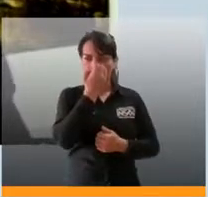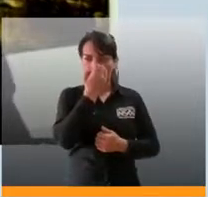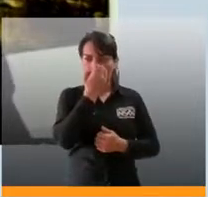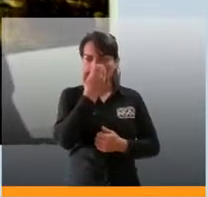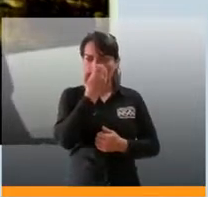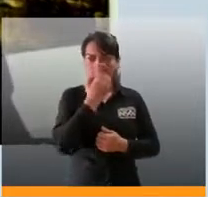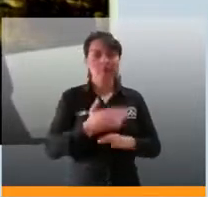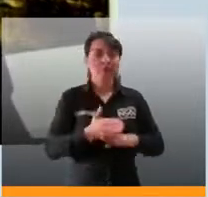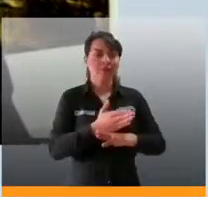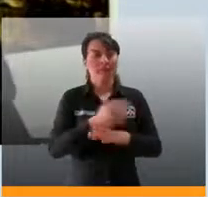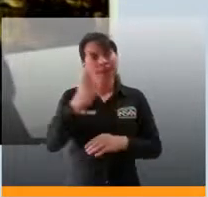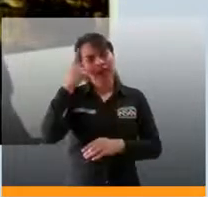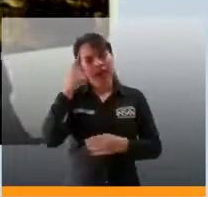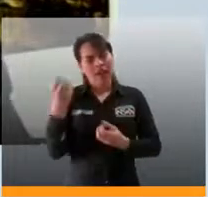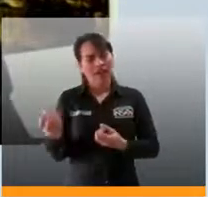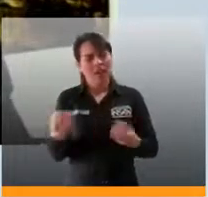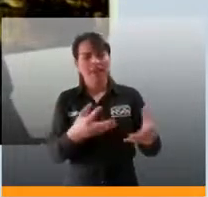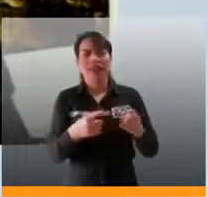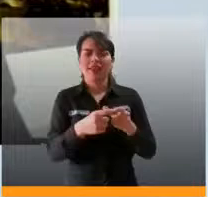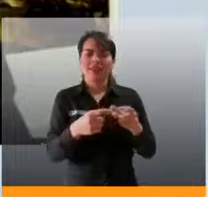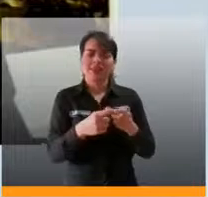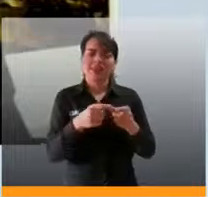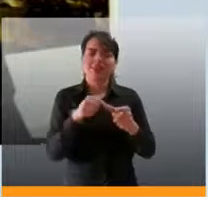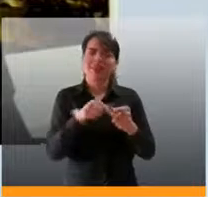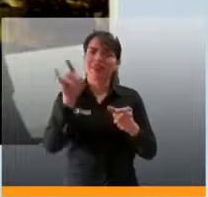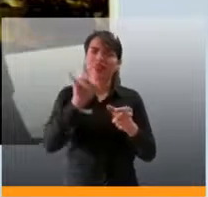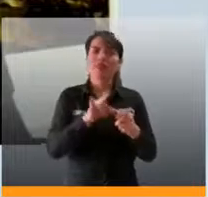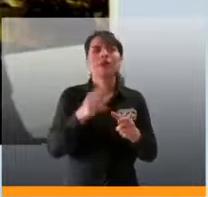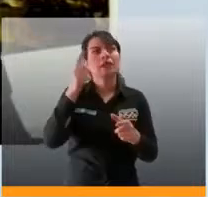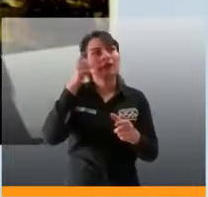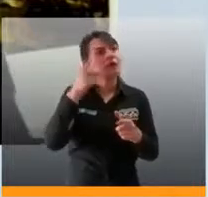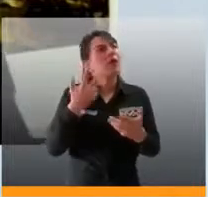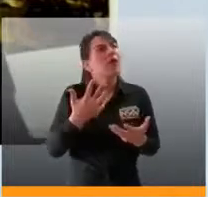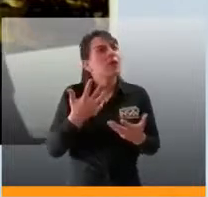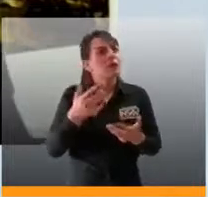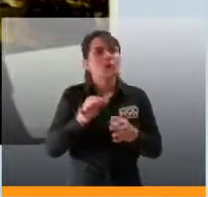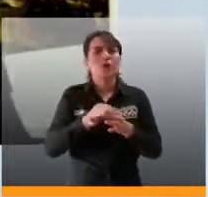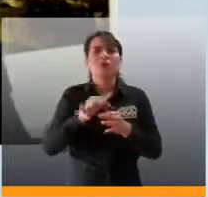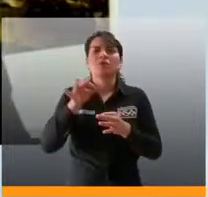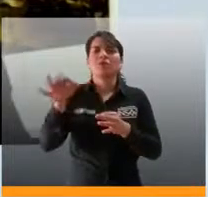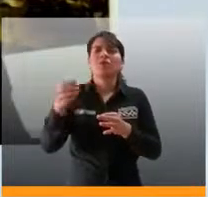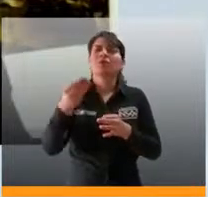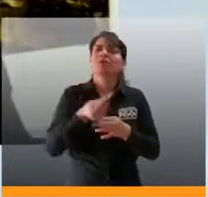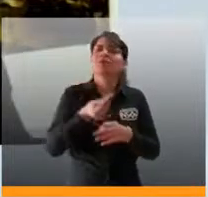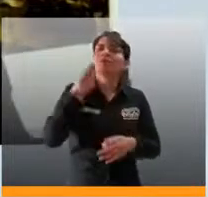comprémosles tarjetas para que ellos puedan ya, pero ¿cómo le hacemos llegar una tarjeta a San Rafael de Chucurí